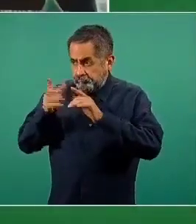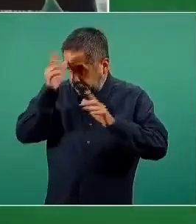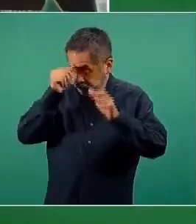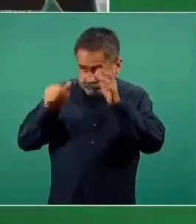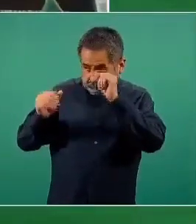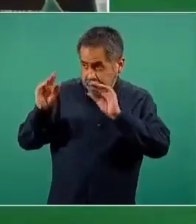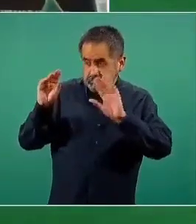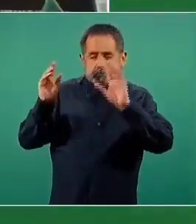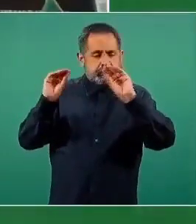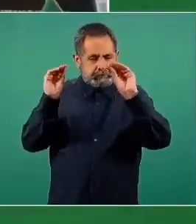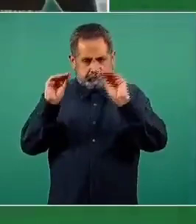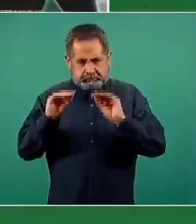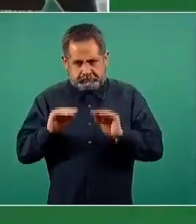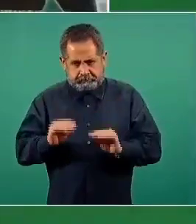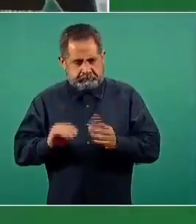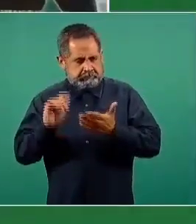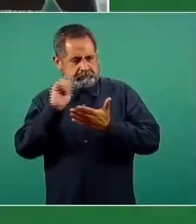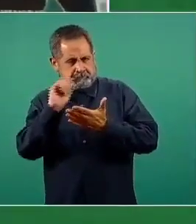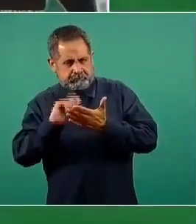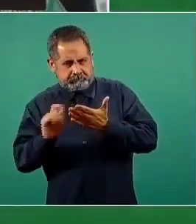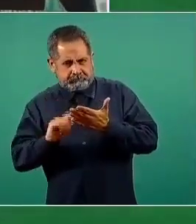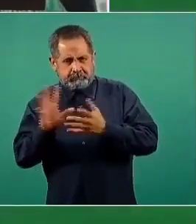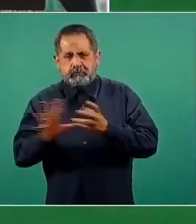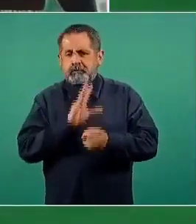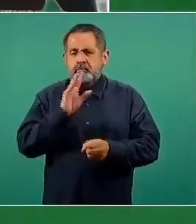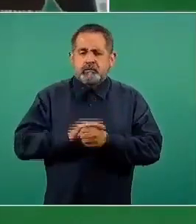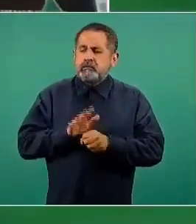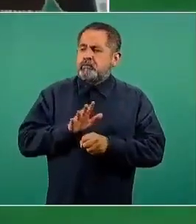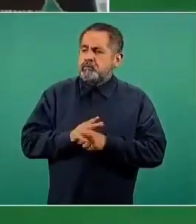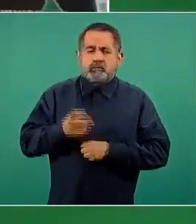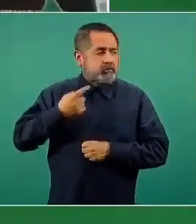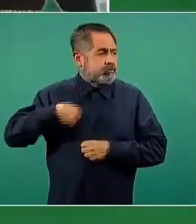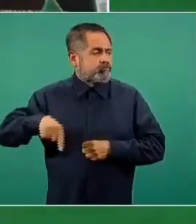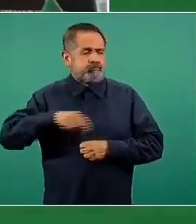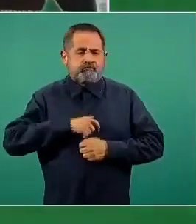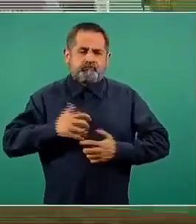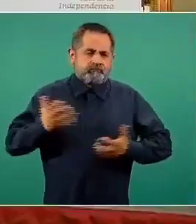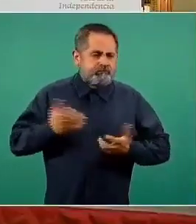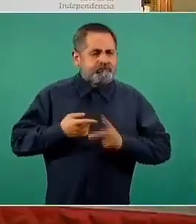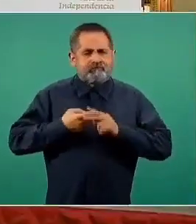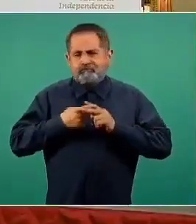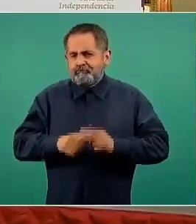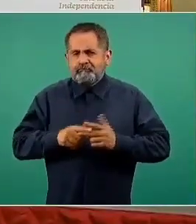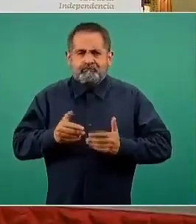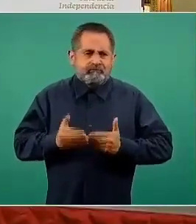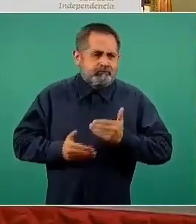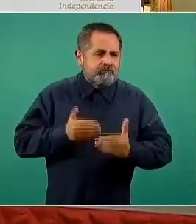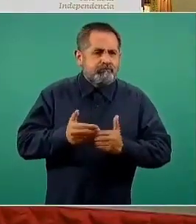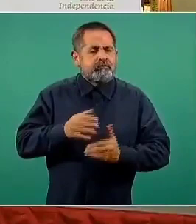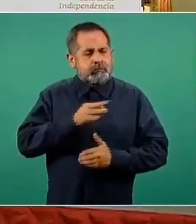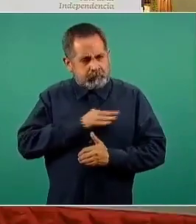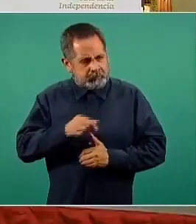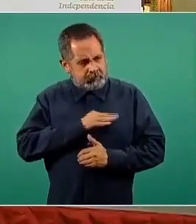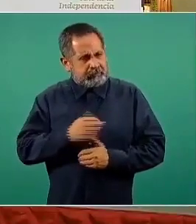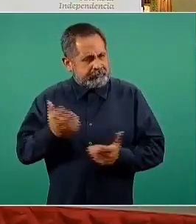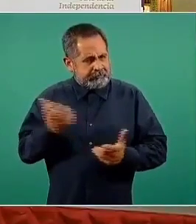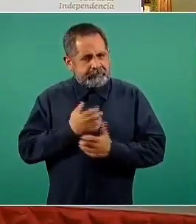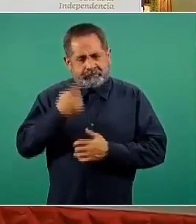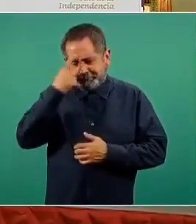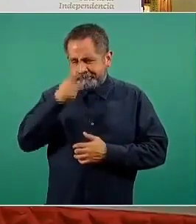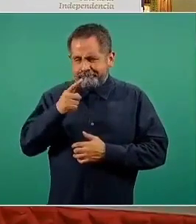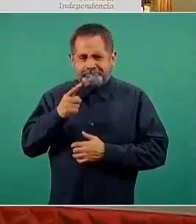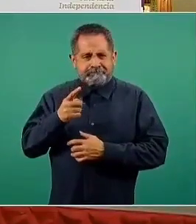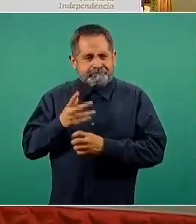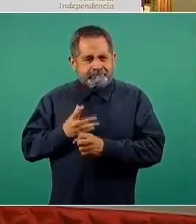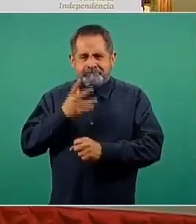documento de consenso sobre aquellas acciones que podíamos iniciar o emprender para